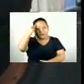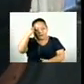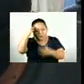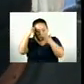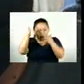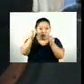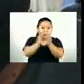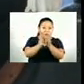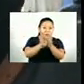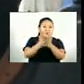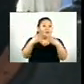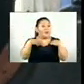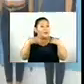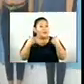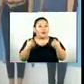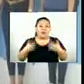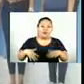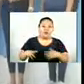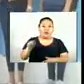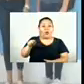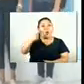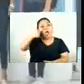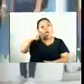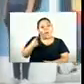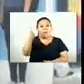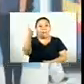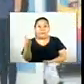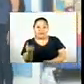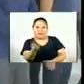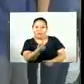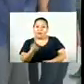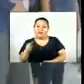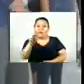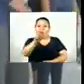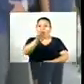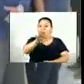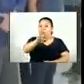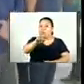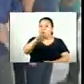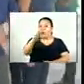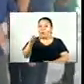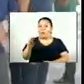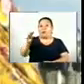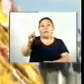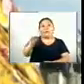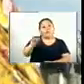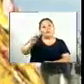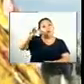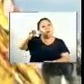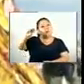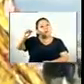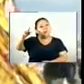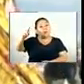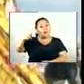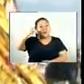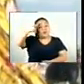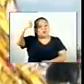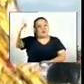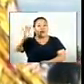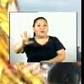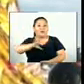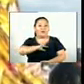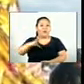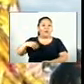problemas de salud por la misma ansiedad Él es solo uno de los más de 25 mil migrantes con casos activos de MPP anhelando reunirse con sus seres